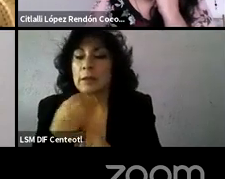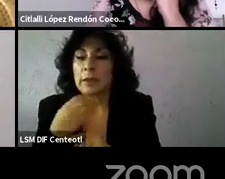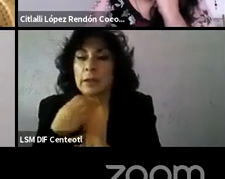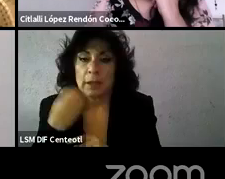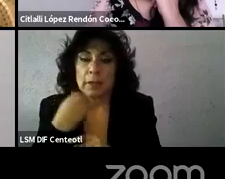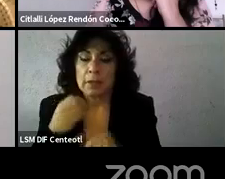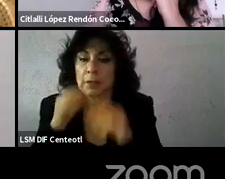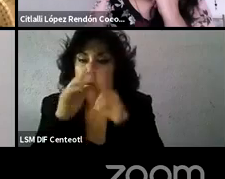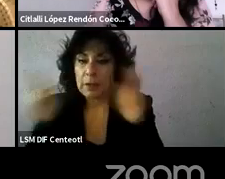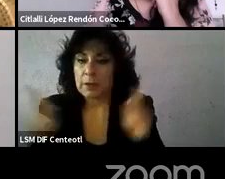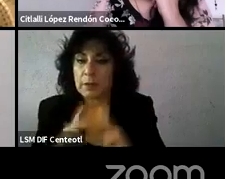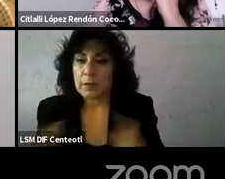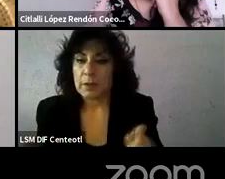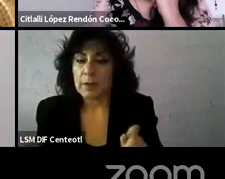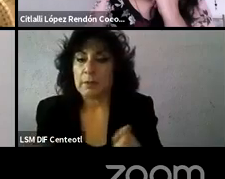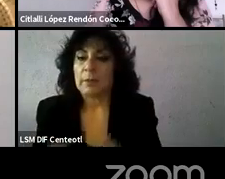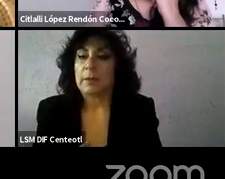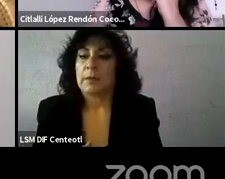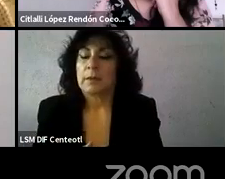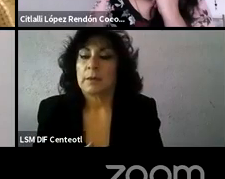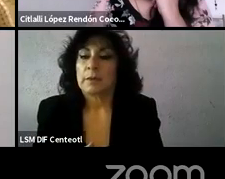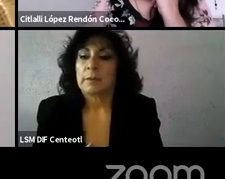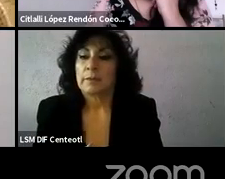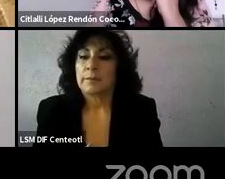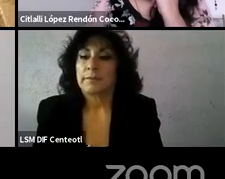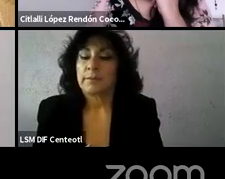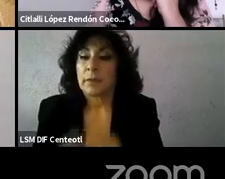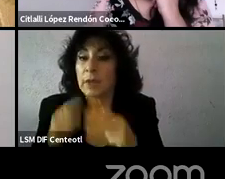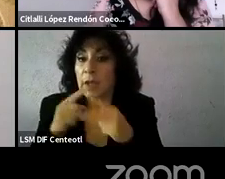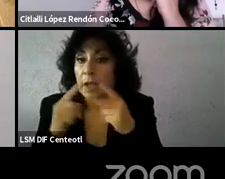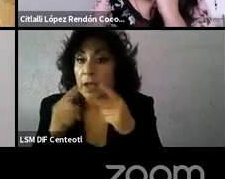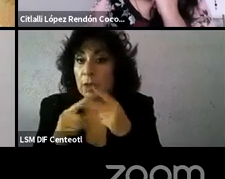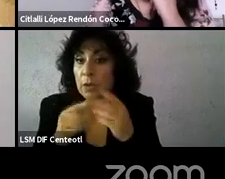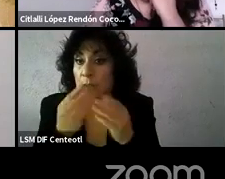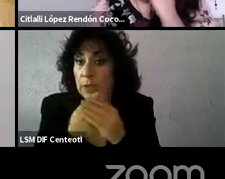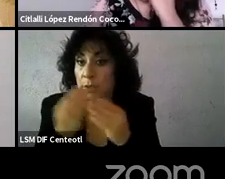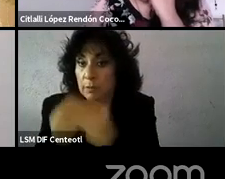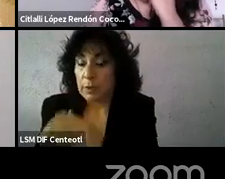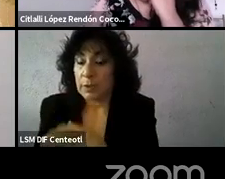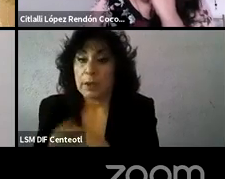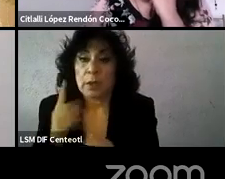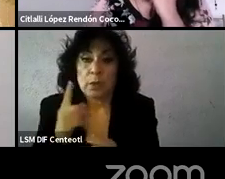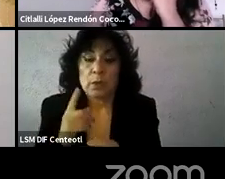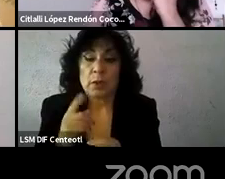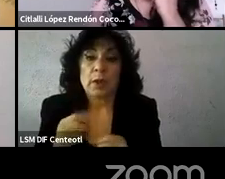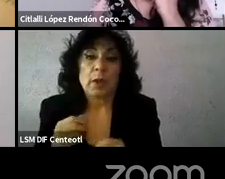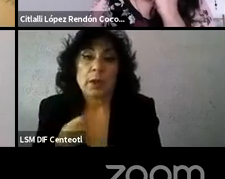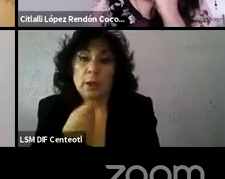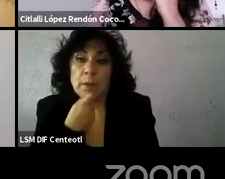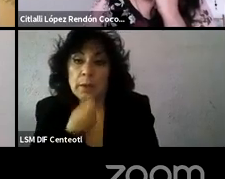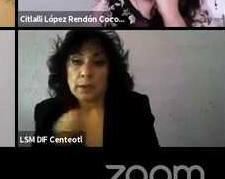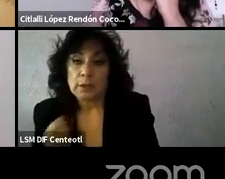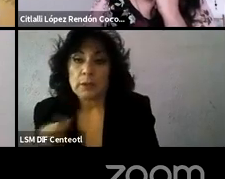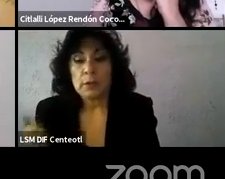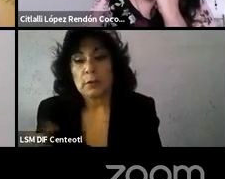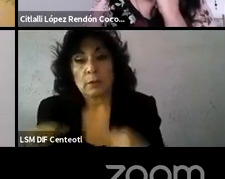llama el proyecto que tiene GEM y que tiene 2 carpetas, una para niños y otra para adolescentes.